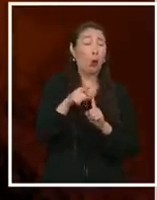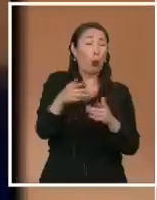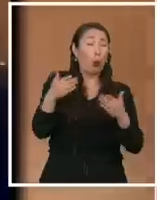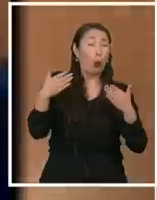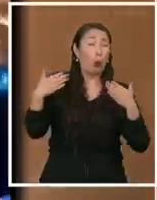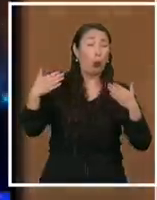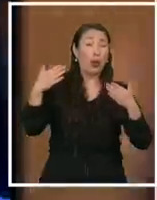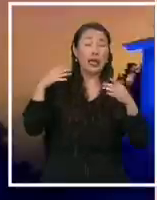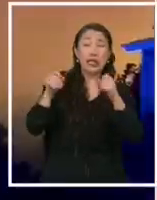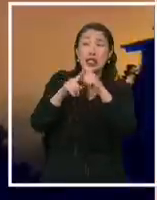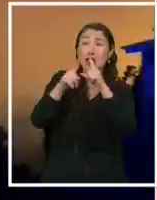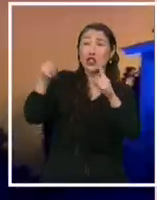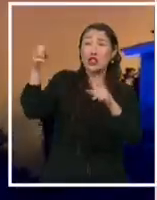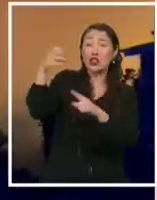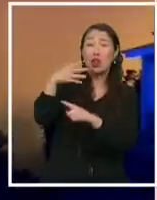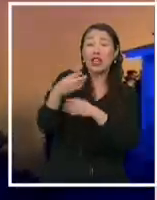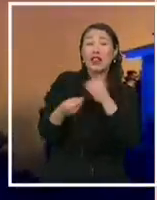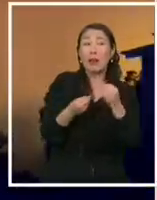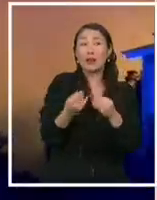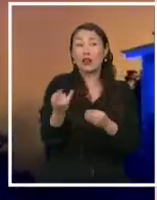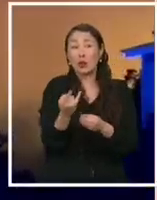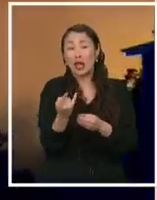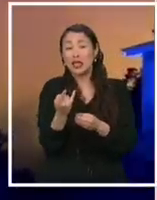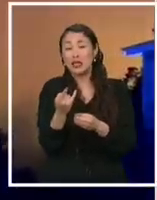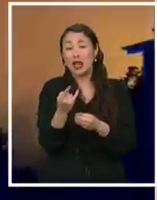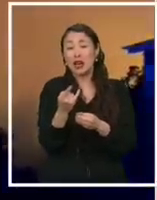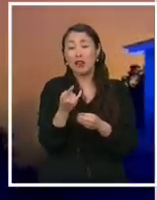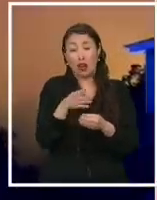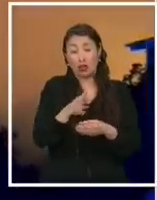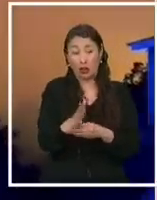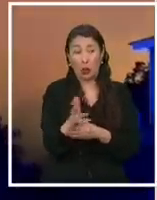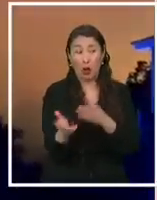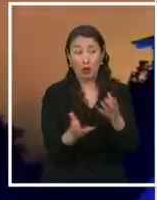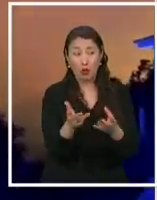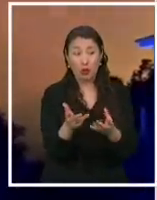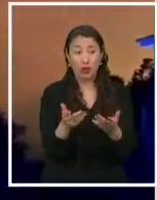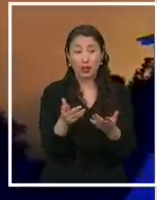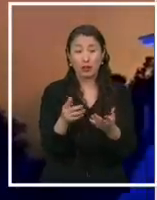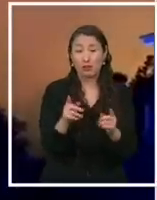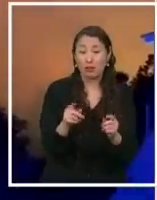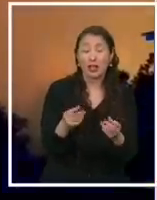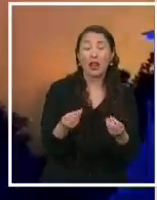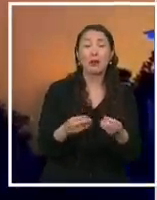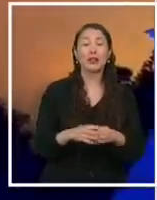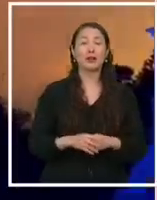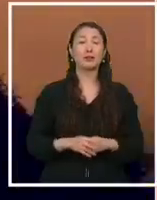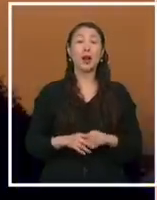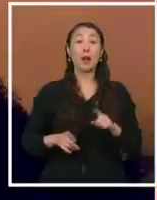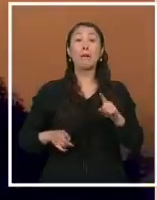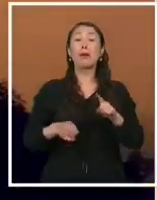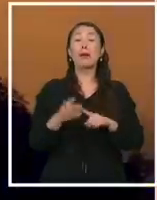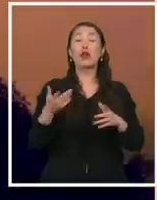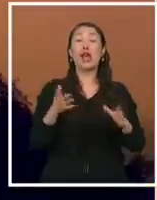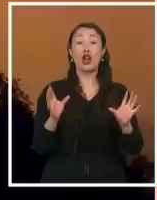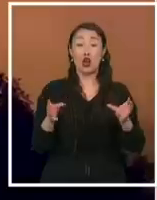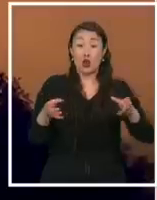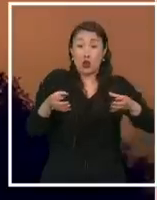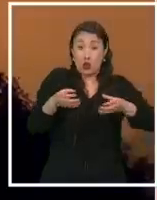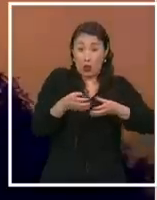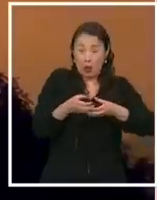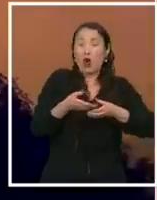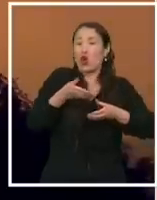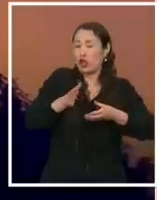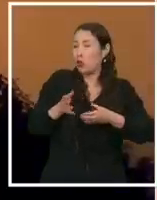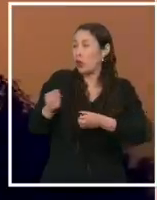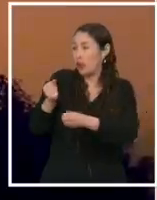esta emergencia? ¿Continúa activa, propagándose? Bueno, primero señalar que los equipos continúan